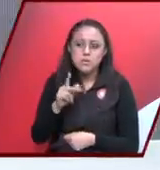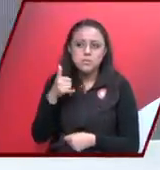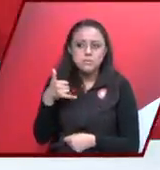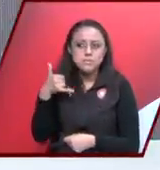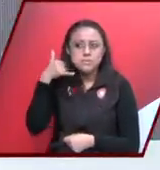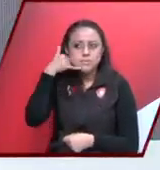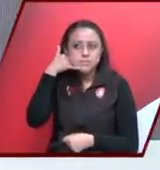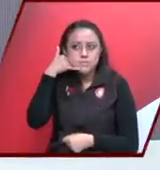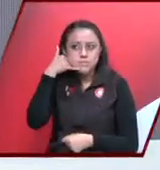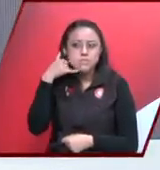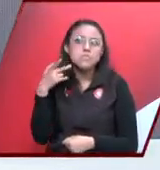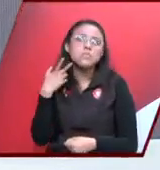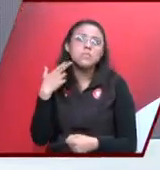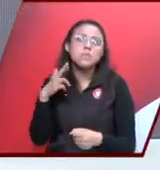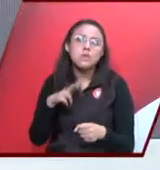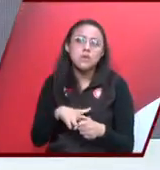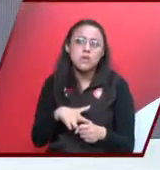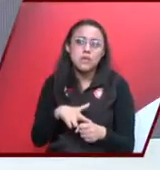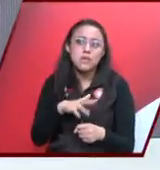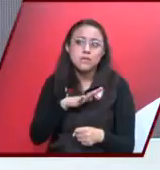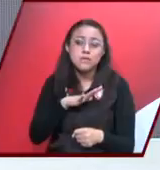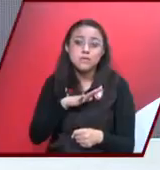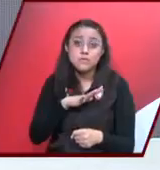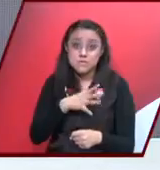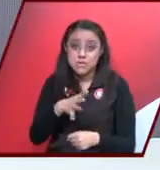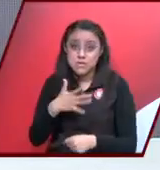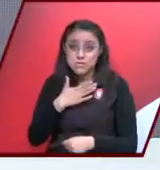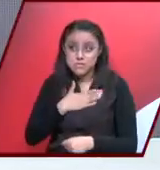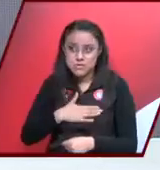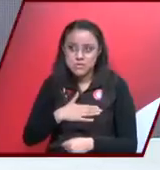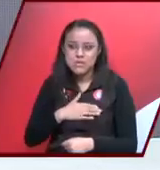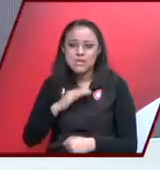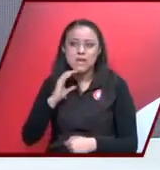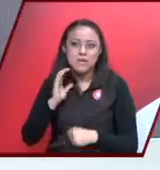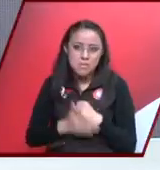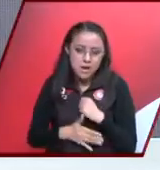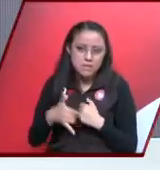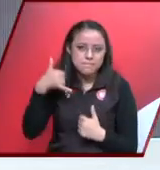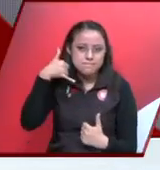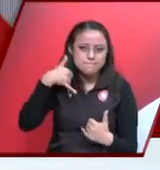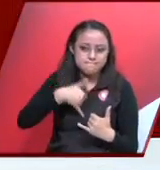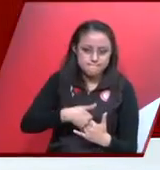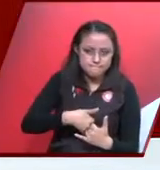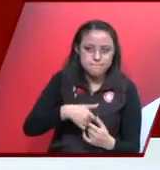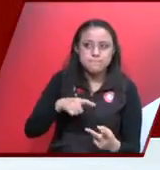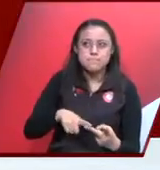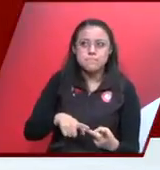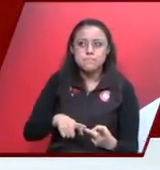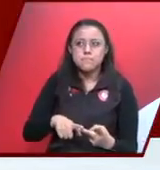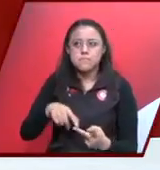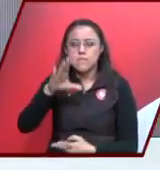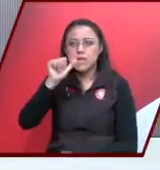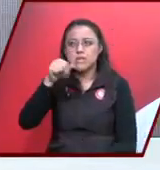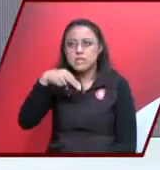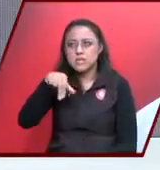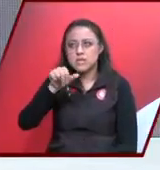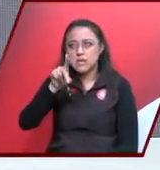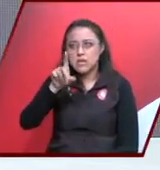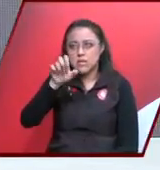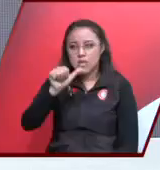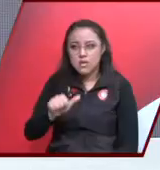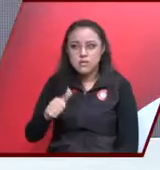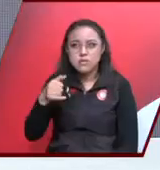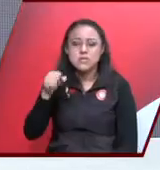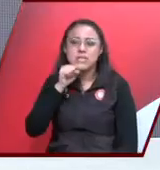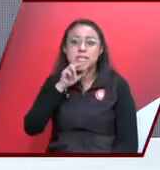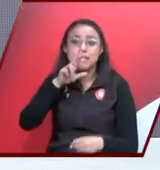cosas como Procuraduría de Justicia y te cuelgan. Sí, esa es buena, esa es otra. Sí, la Castañeda,